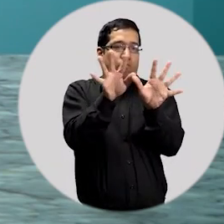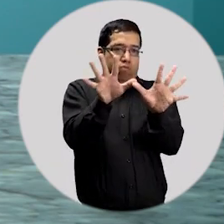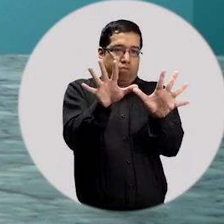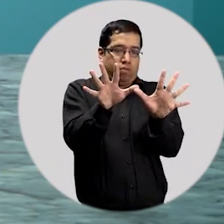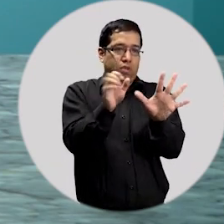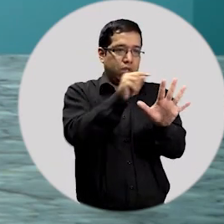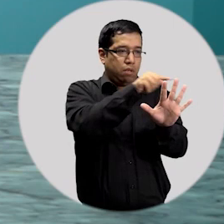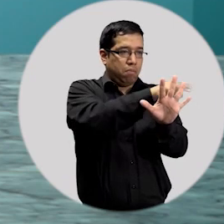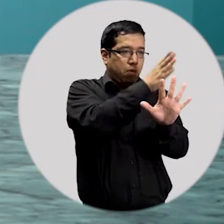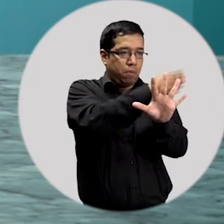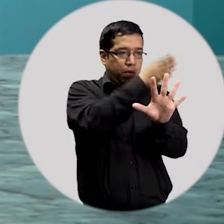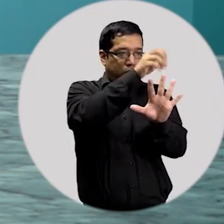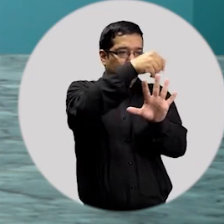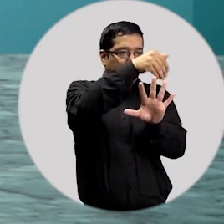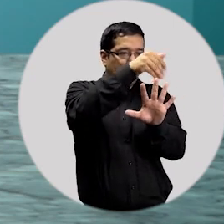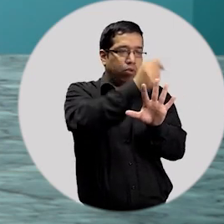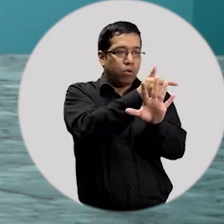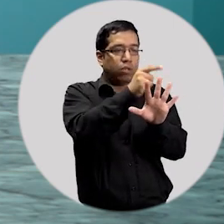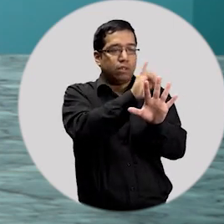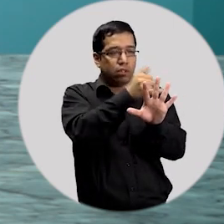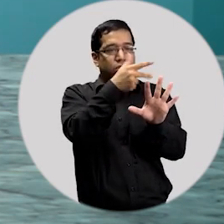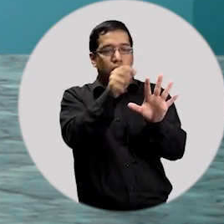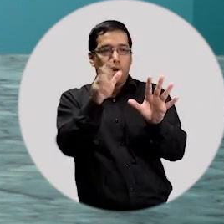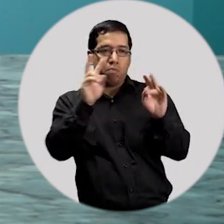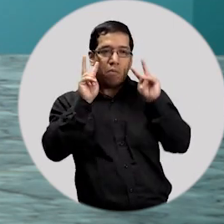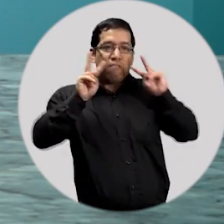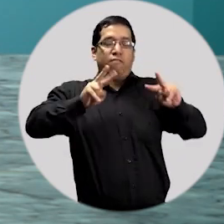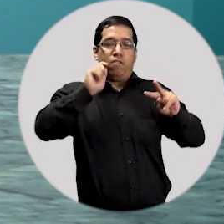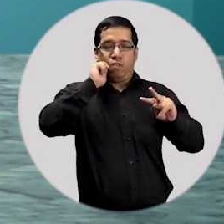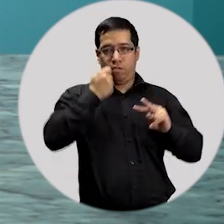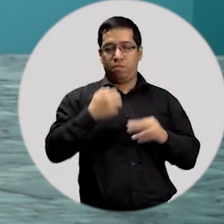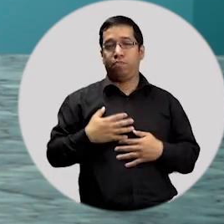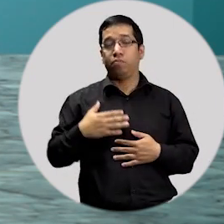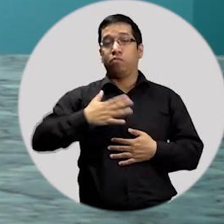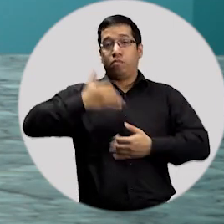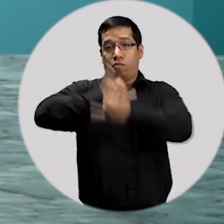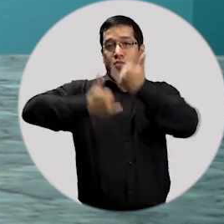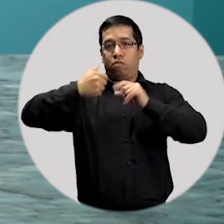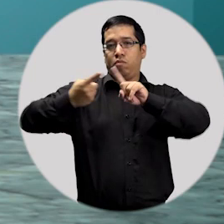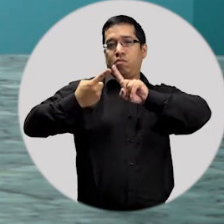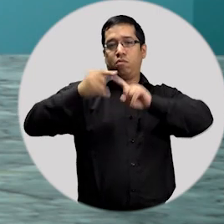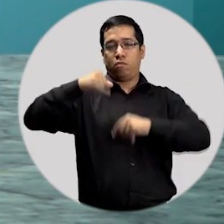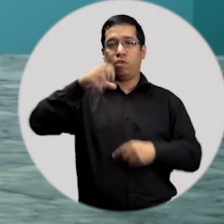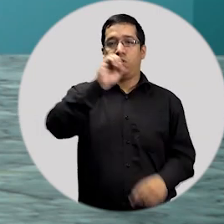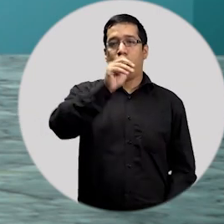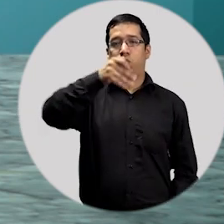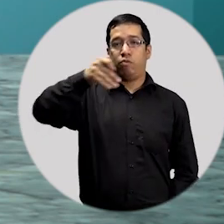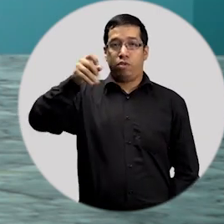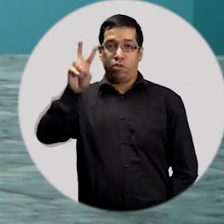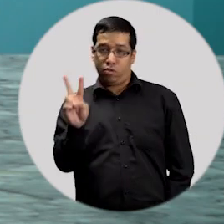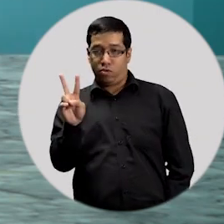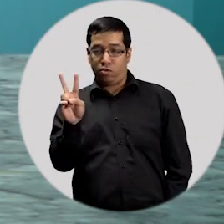Mi método de entrega también puede ser por transportadora. La verdad que doy todas las facilidades, porque me encantaría que mi trabajo llegue